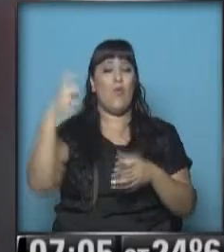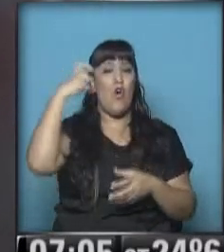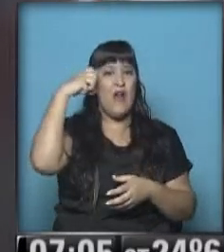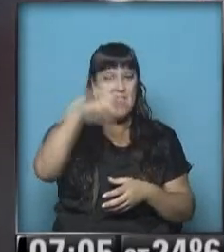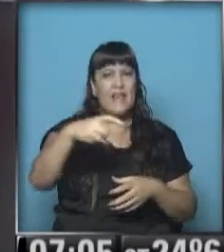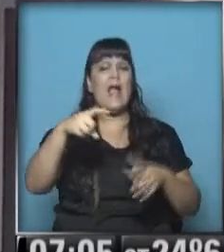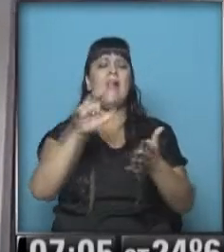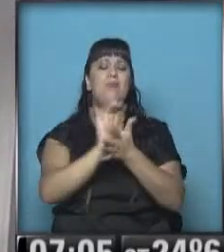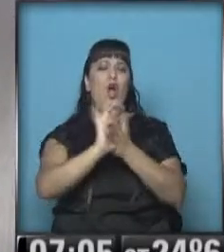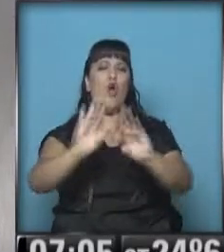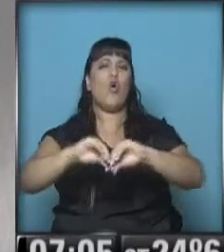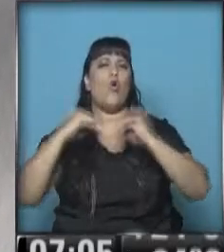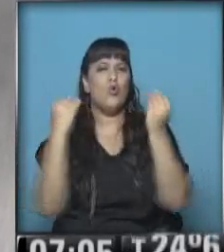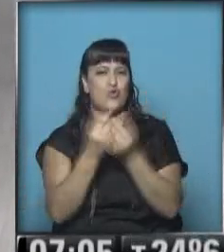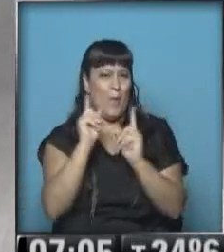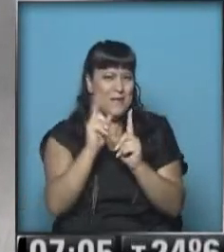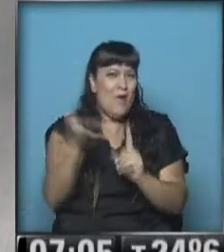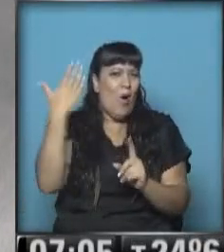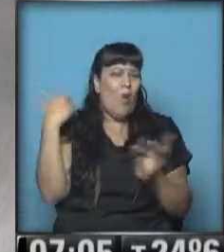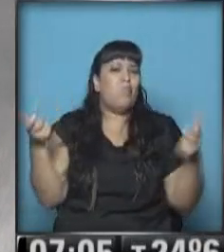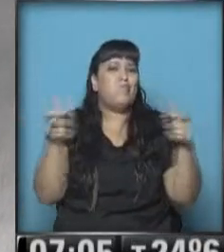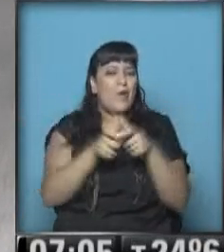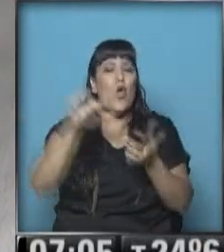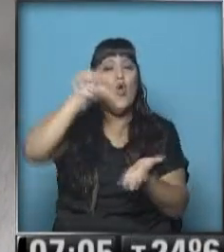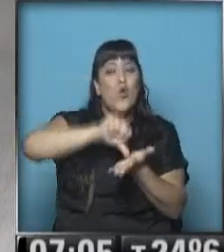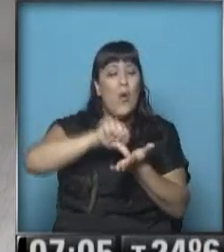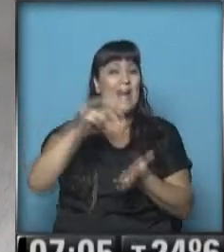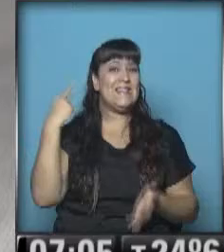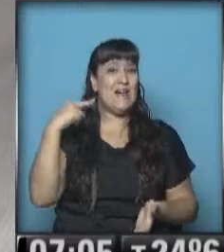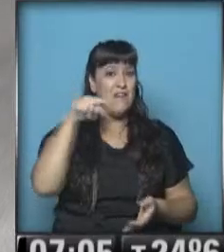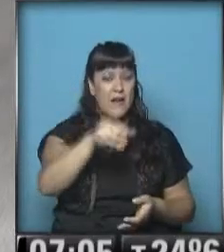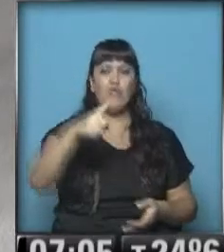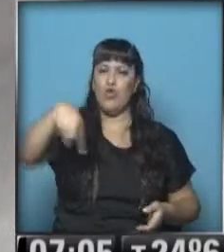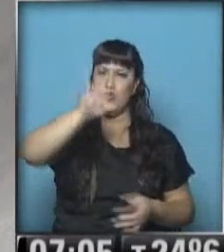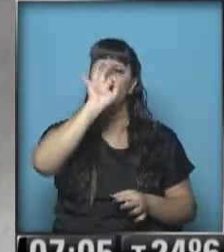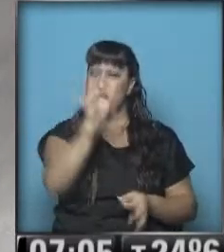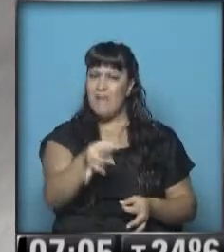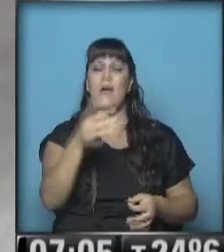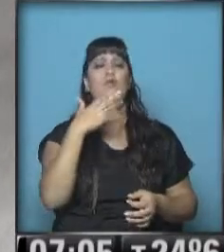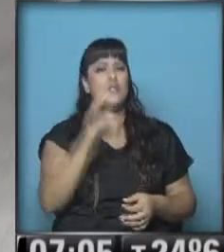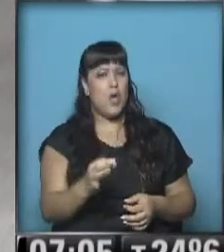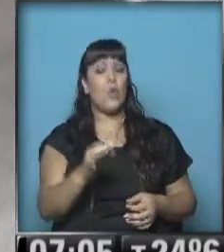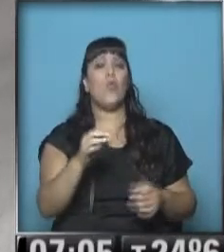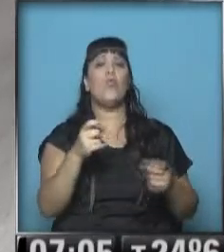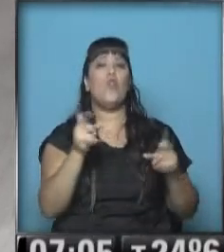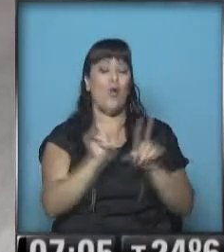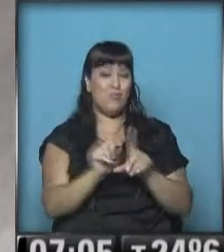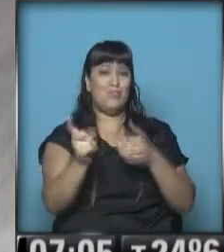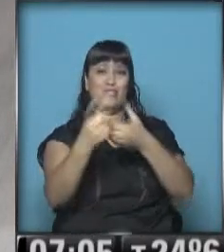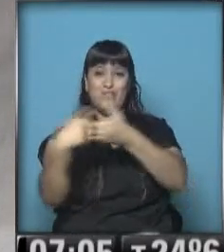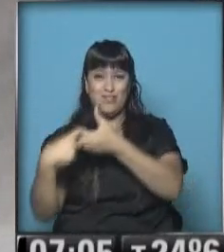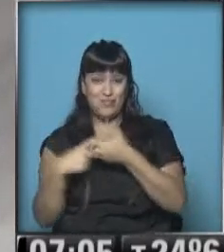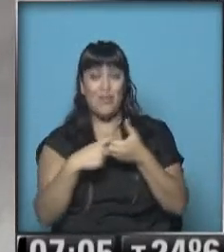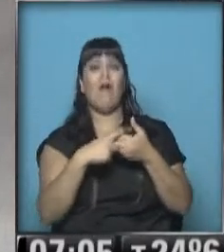su cónclave, en su reunión que había mantenido en San Fernando, sabíamos que iba a haber réplicas por parte de los socios del